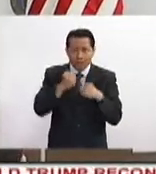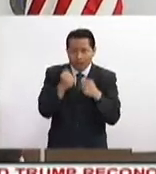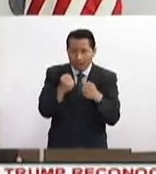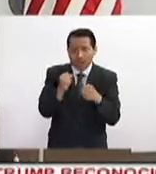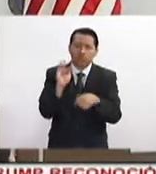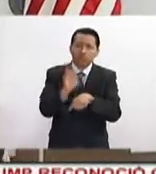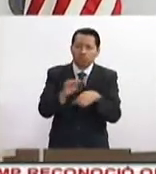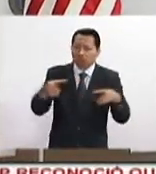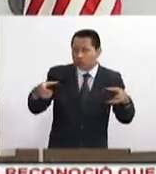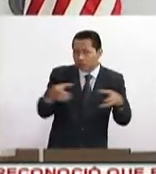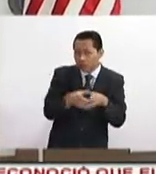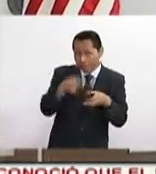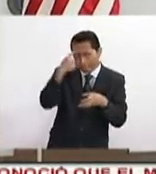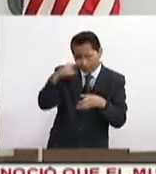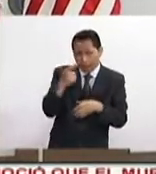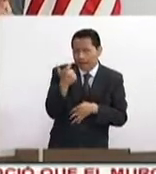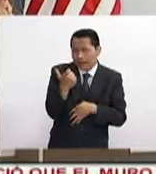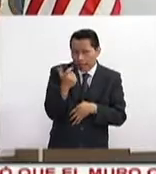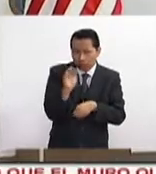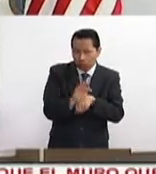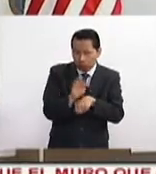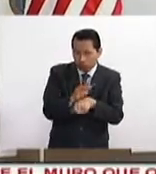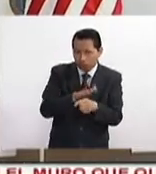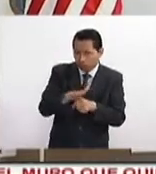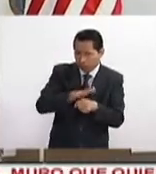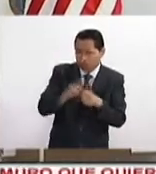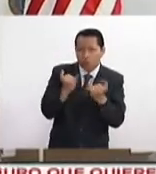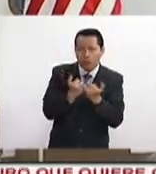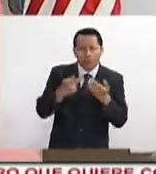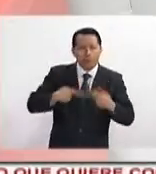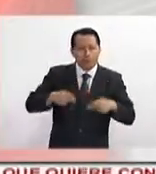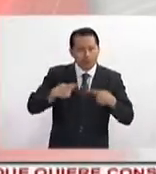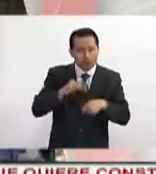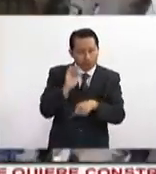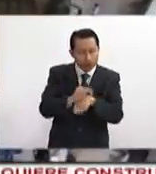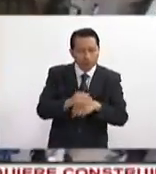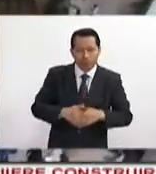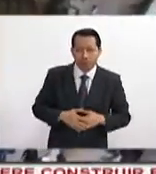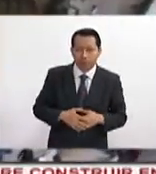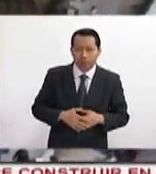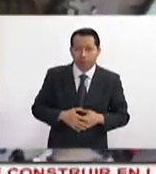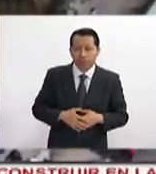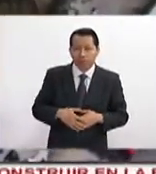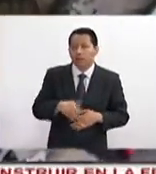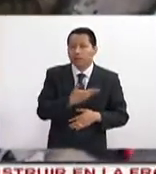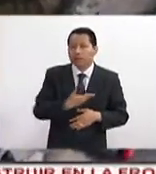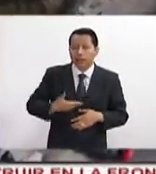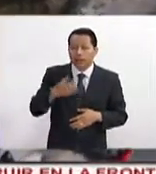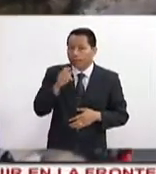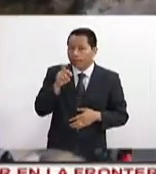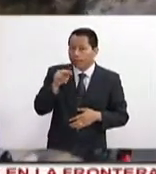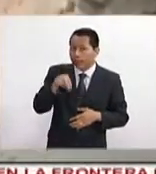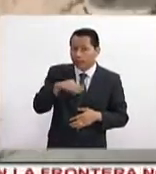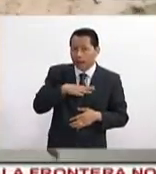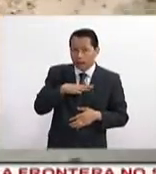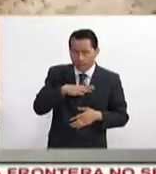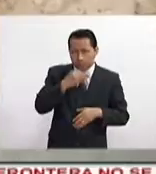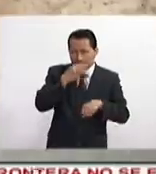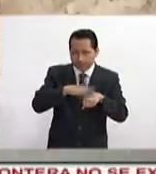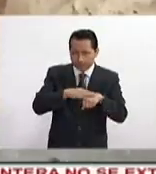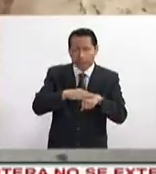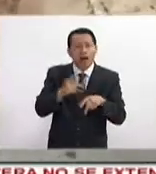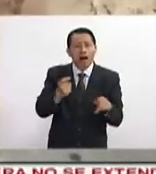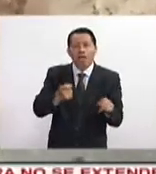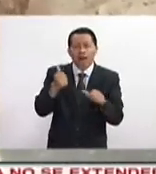en beneficio de la economía de cada país y de sus habitantes. El presidente Enrique Peña Nieto ordenó separar de